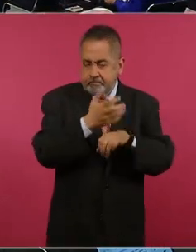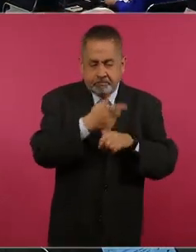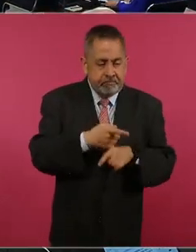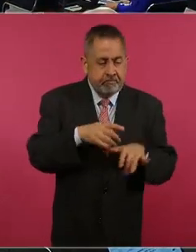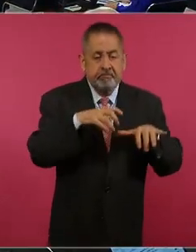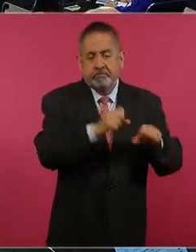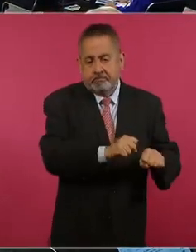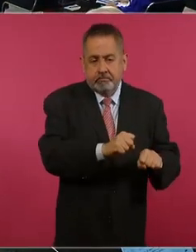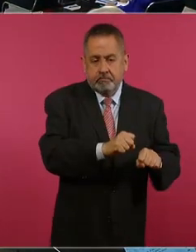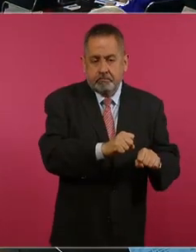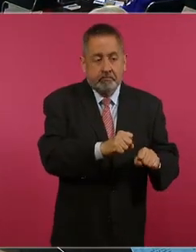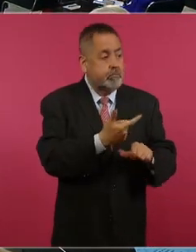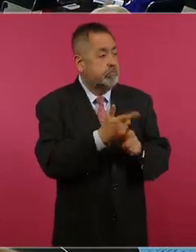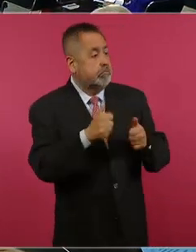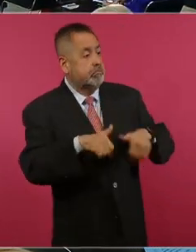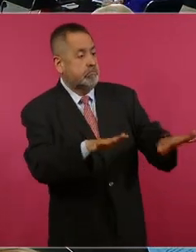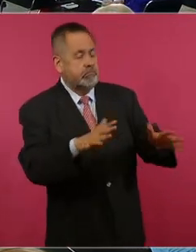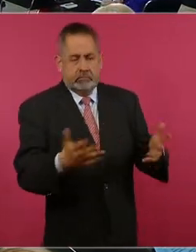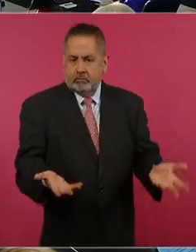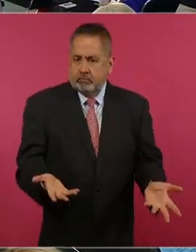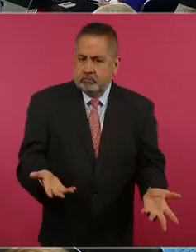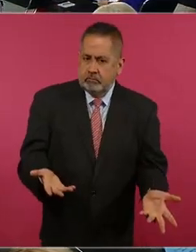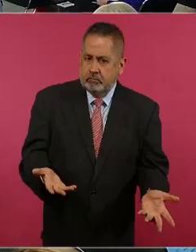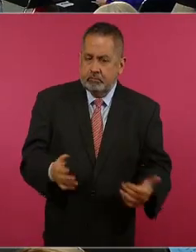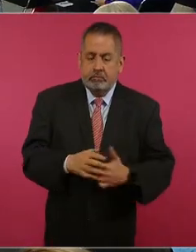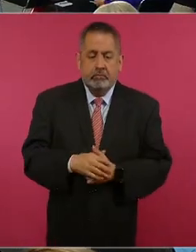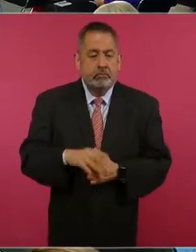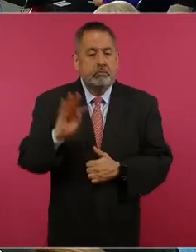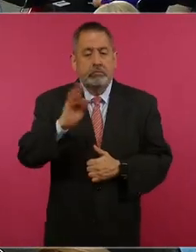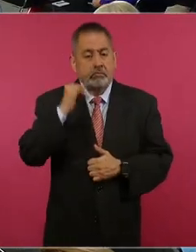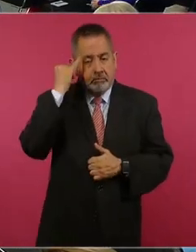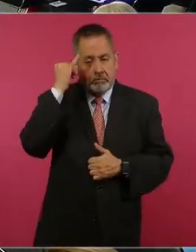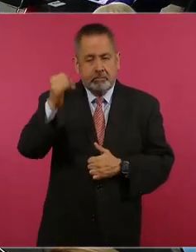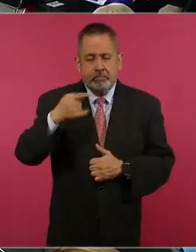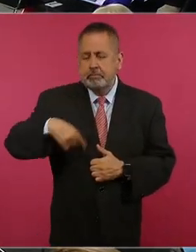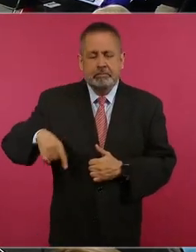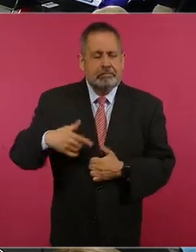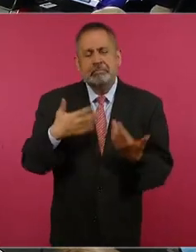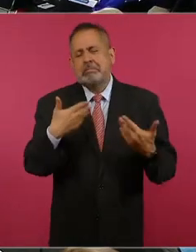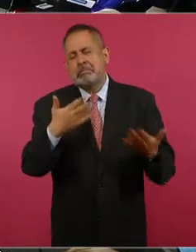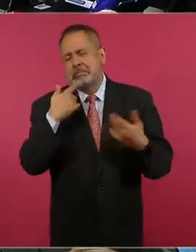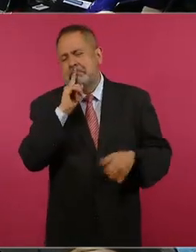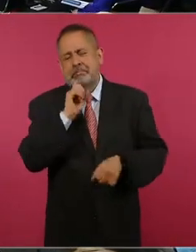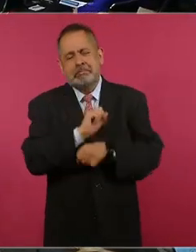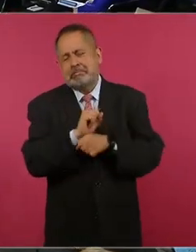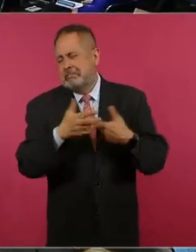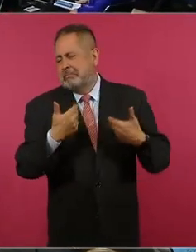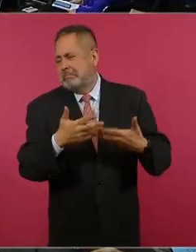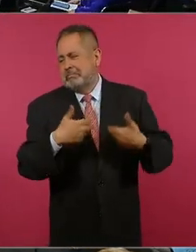Entonces, imagínense, si procedemos a la ligera